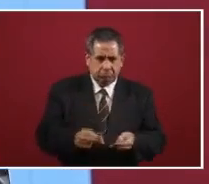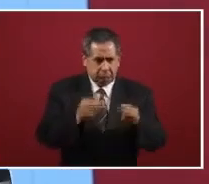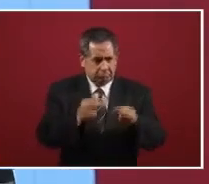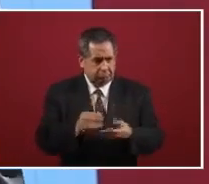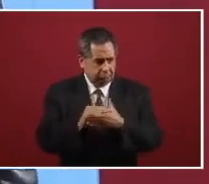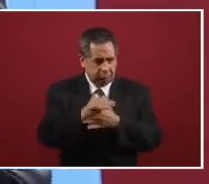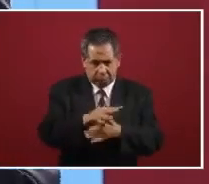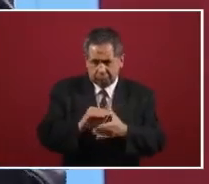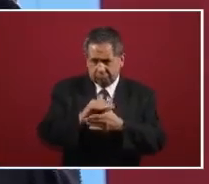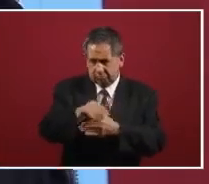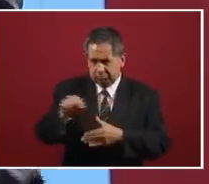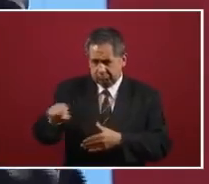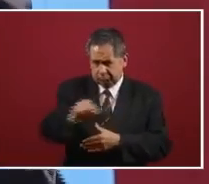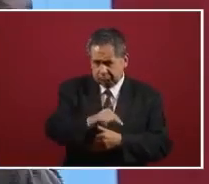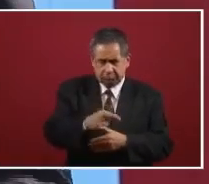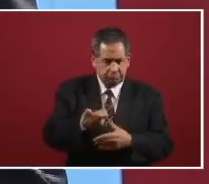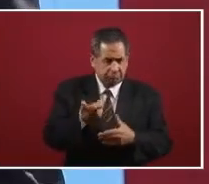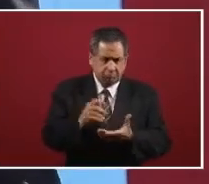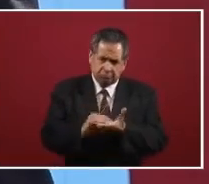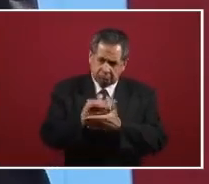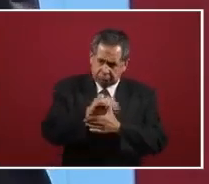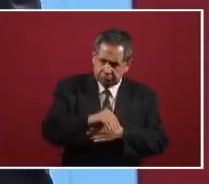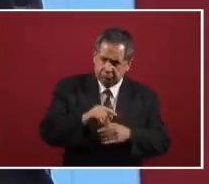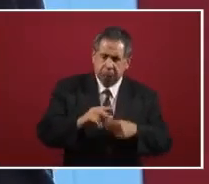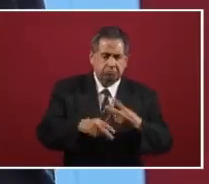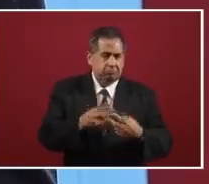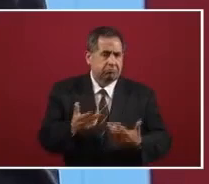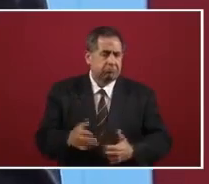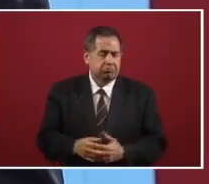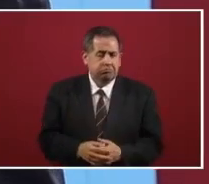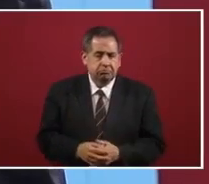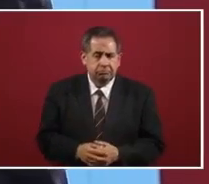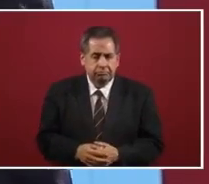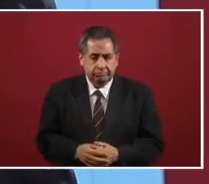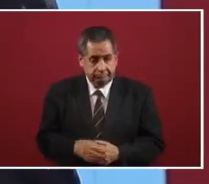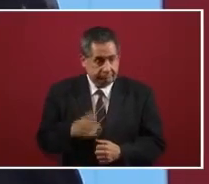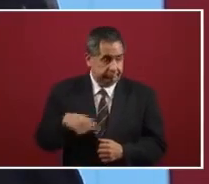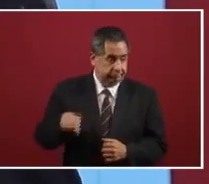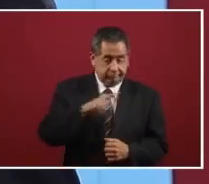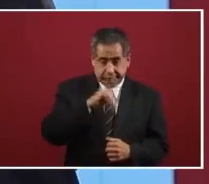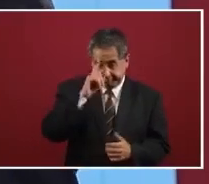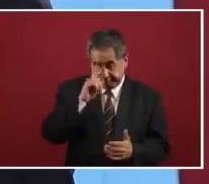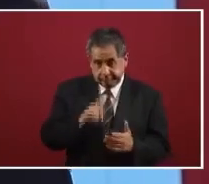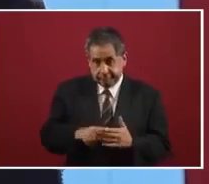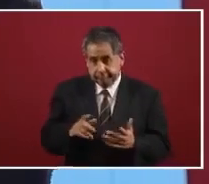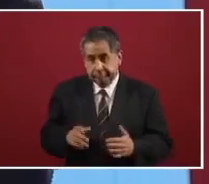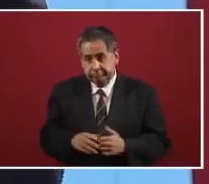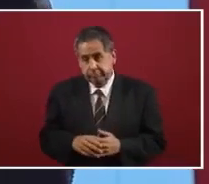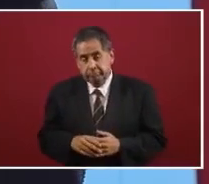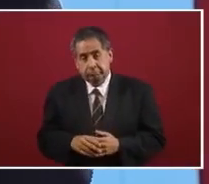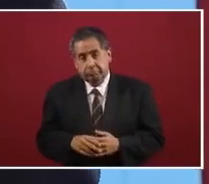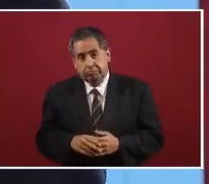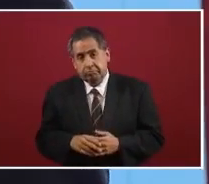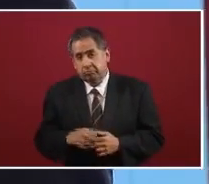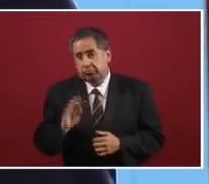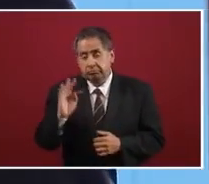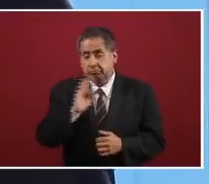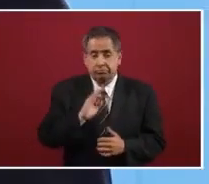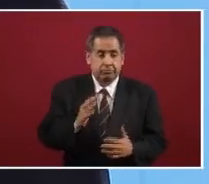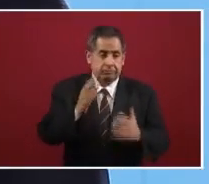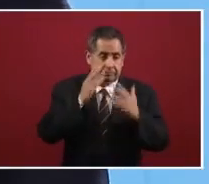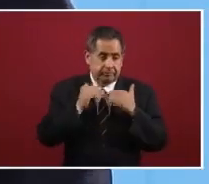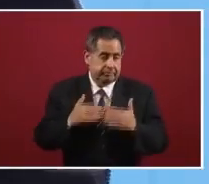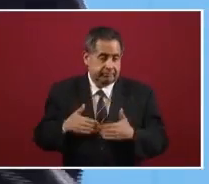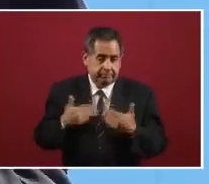Les informé. ¿Ustedes creen que si no hubiese